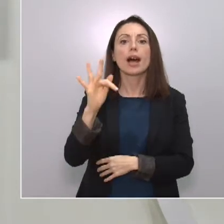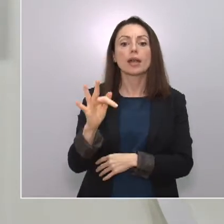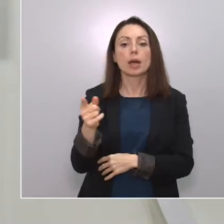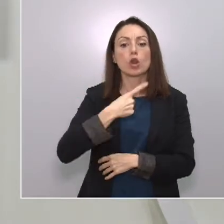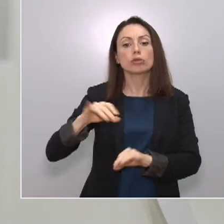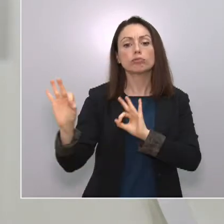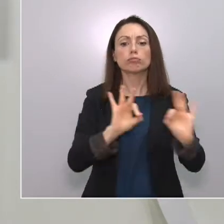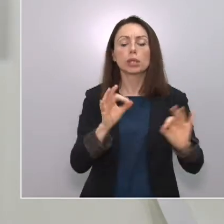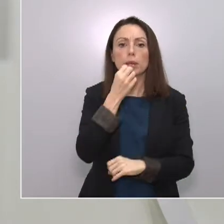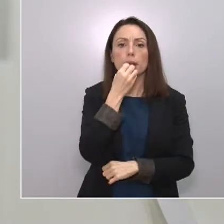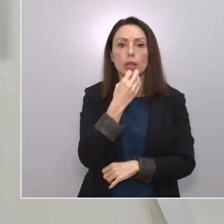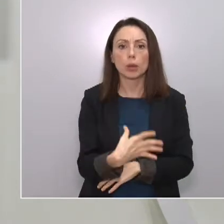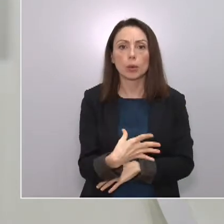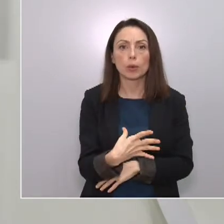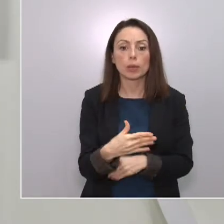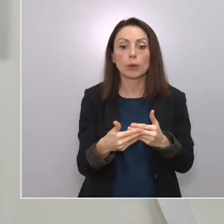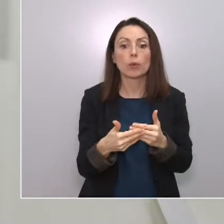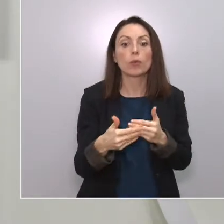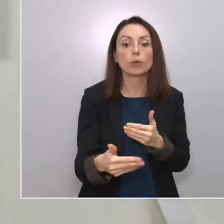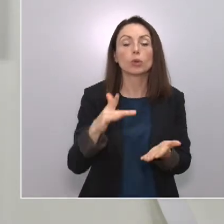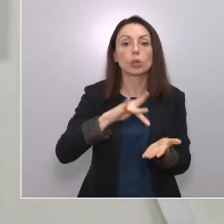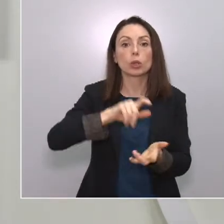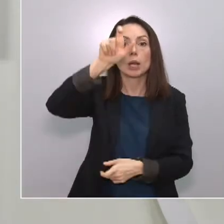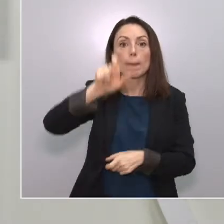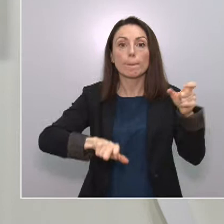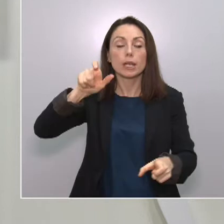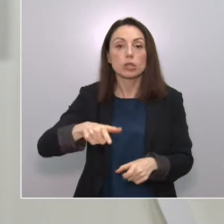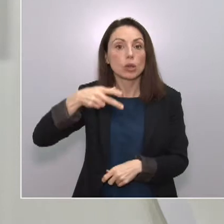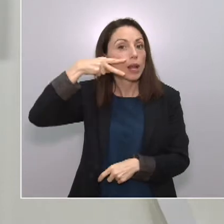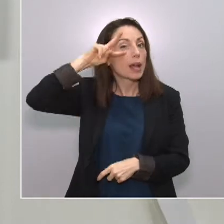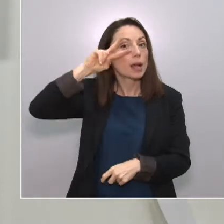hubiera, como nos advierten los expertos, un rebrote.